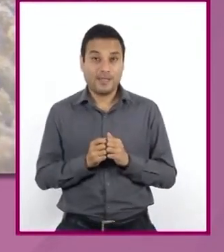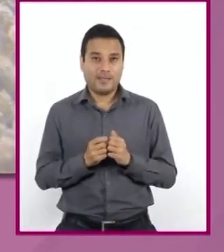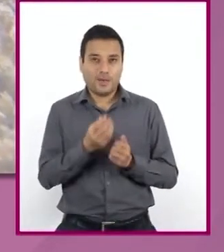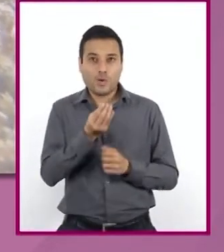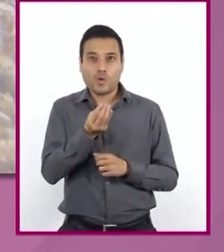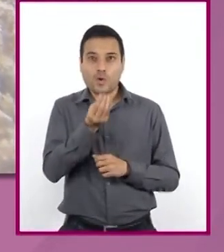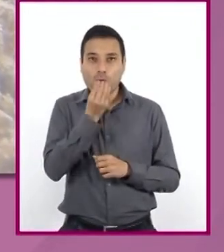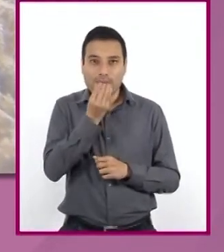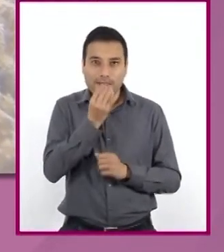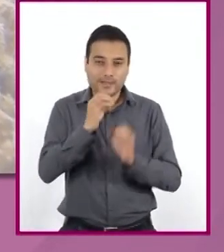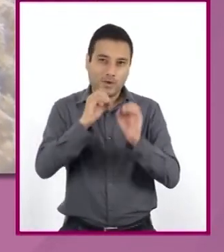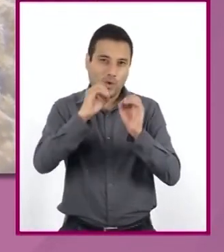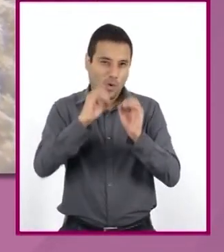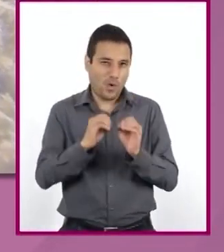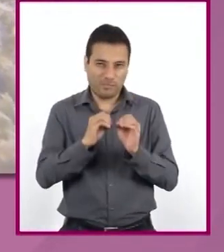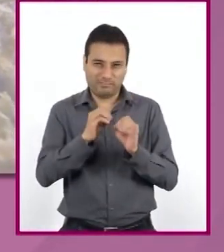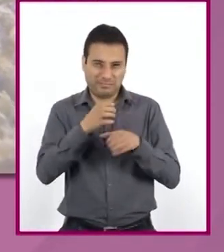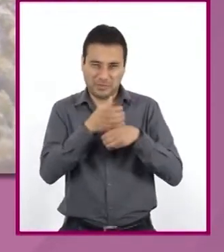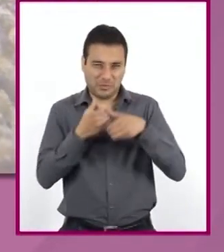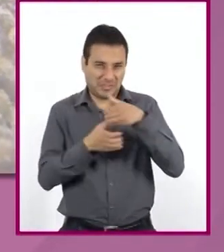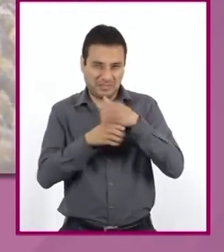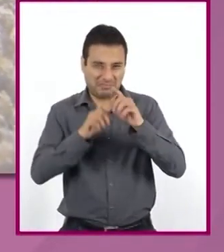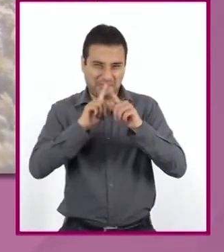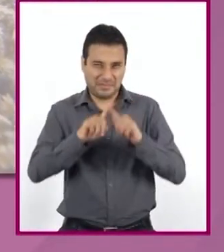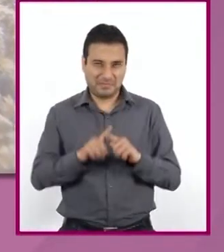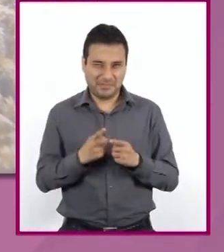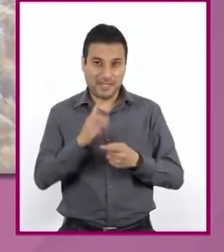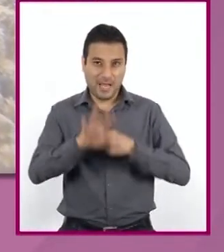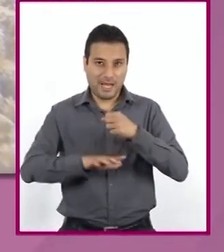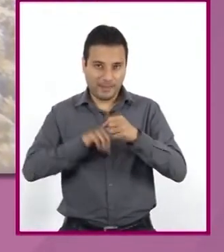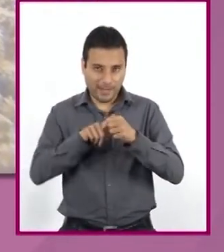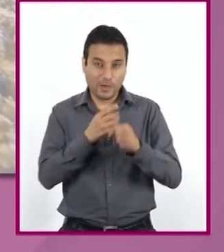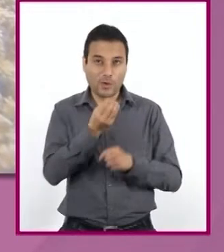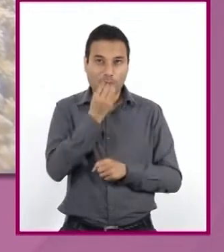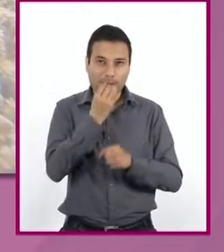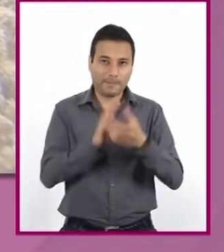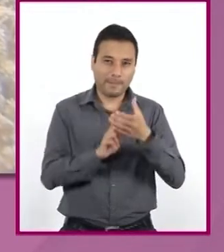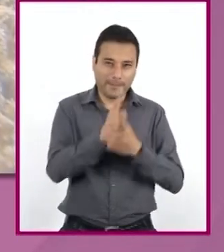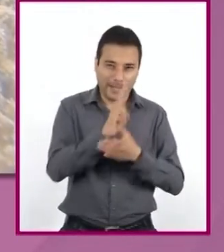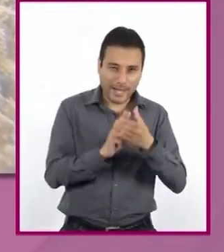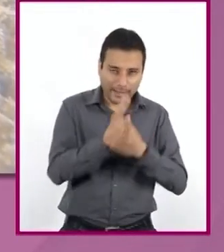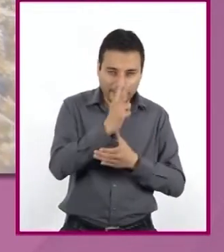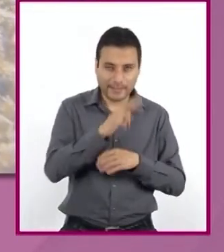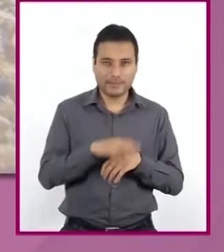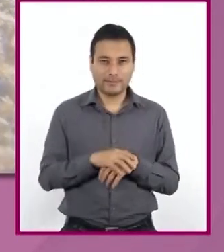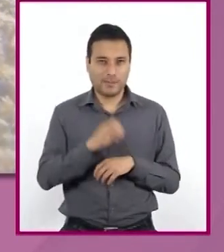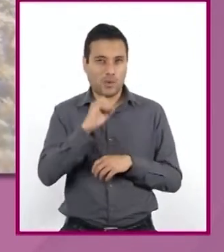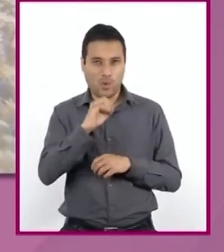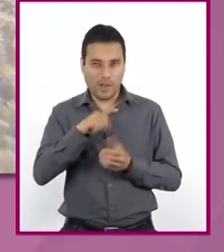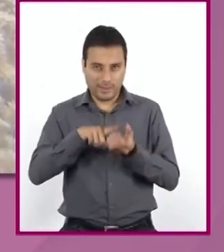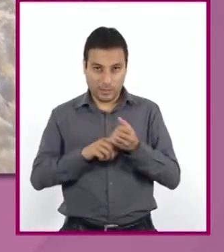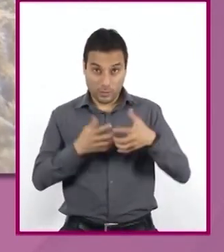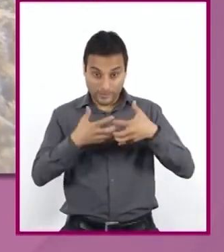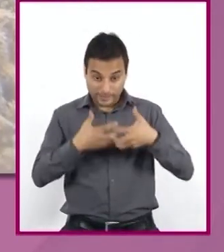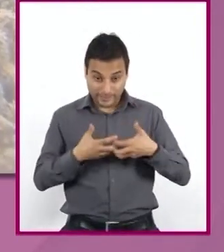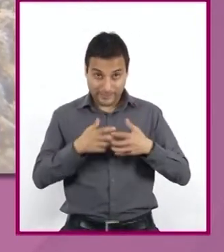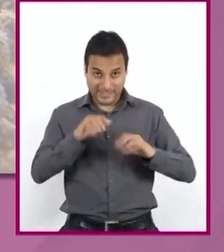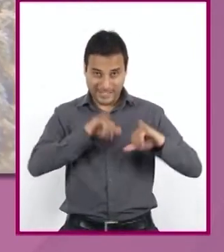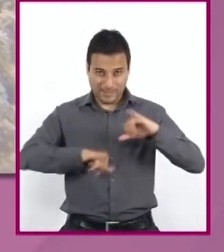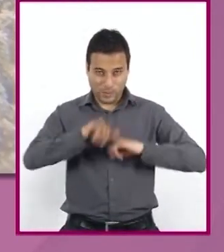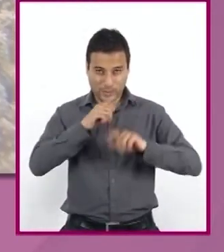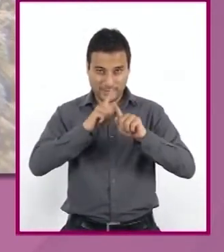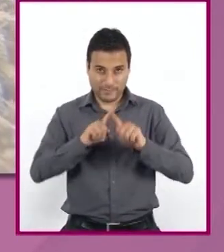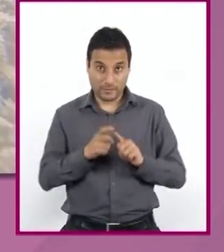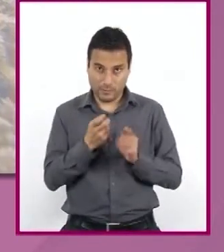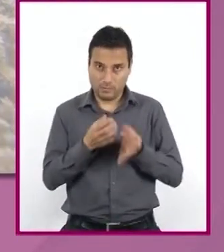relaciones alrededor de ella, como las cadenas tróficas y los ciclos biogeoquímicos, son fundamentales